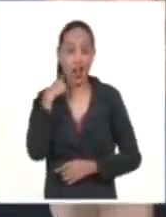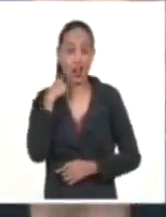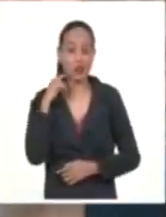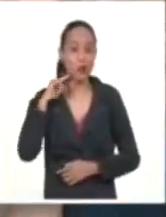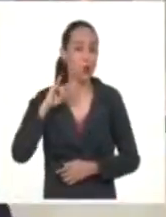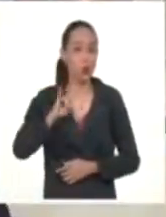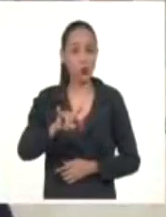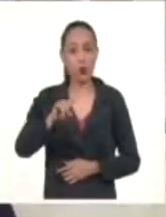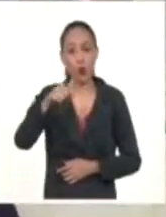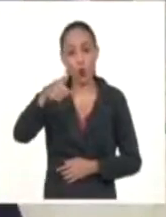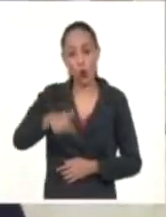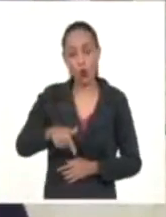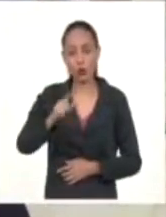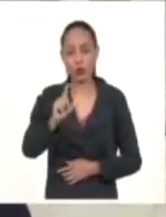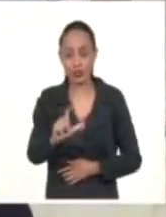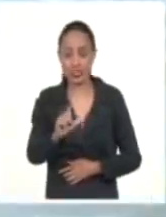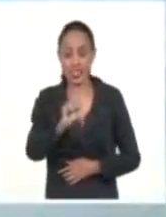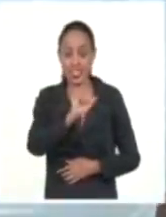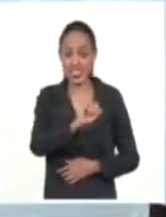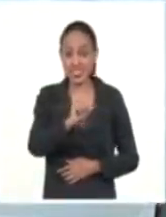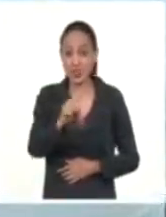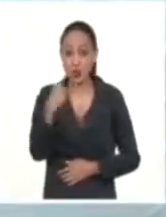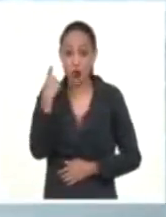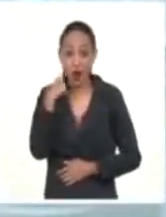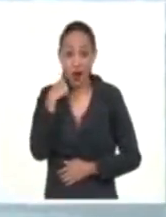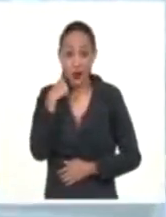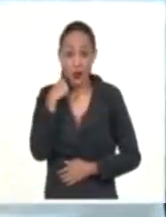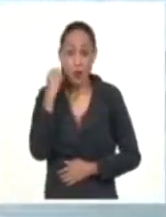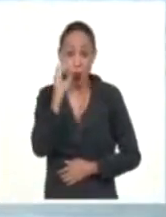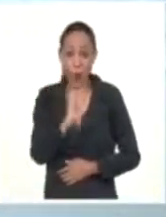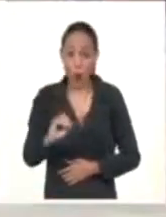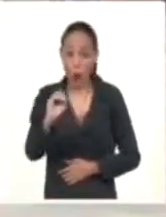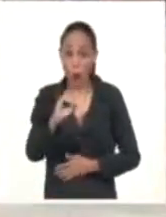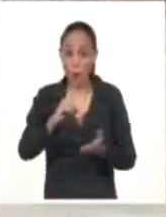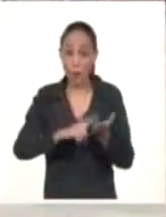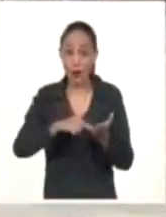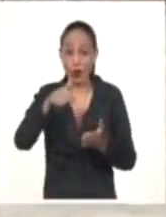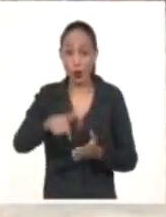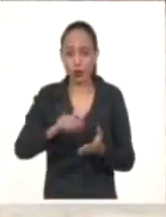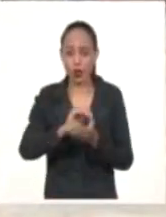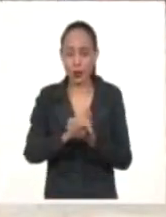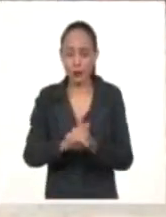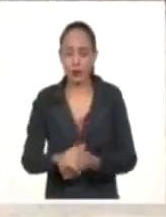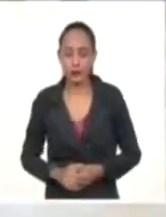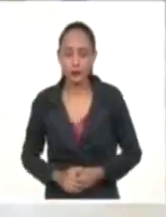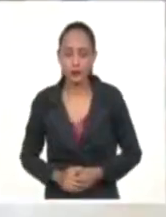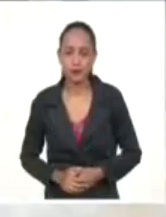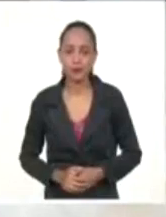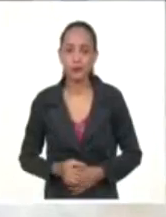la UJC y 61 de la Organización de Pioneros José Martí.